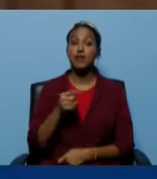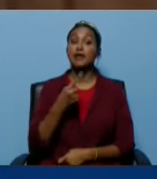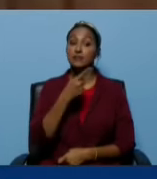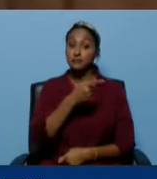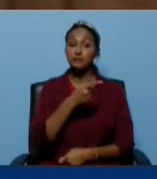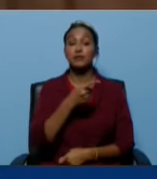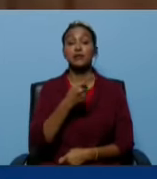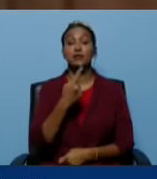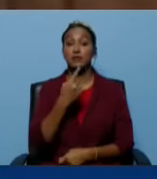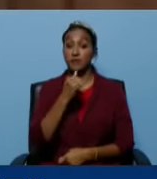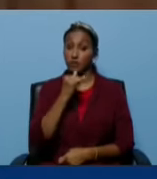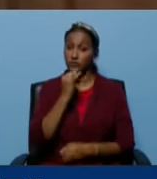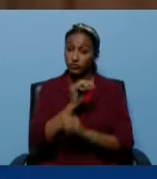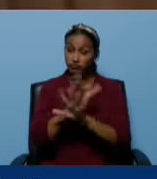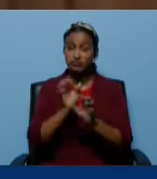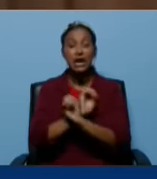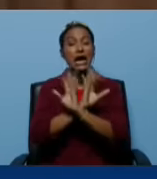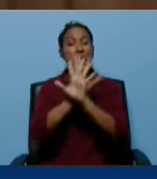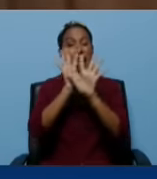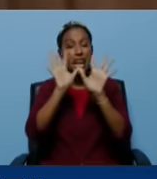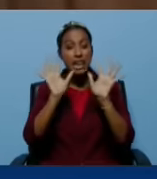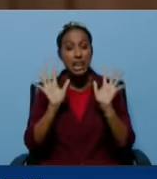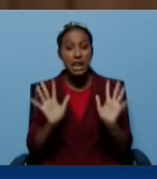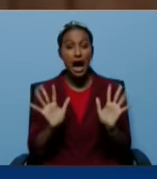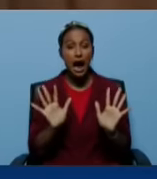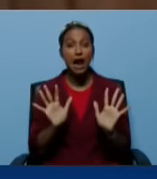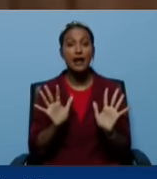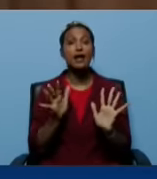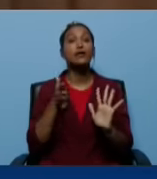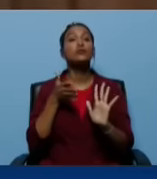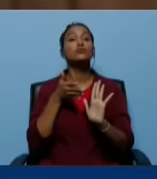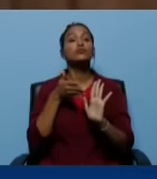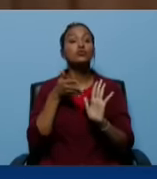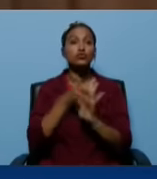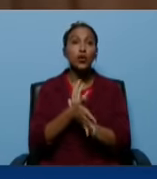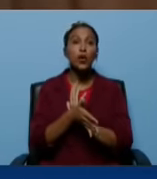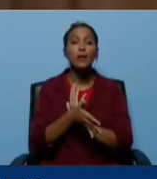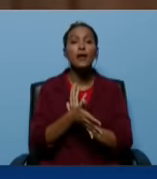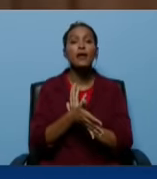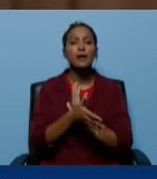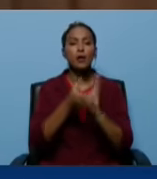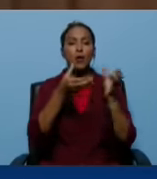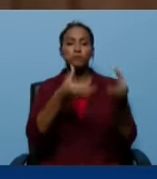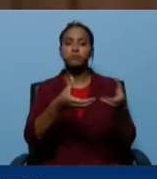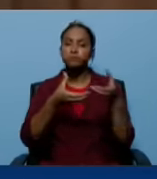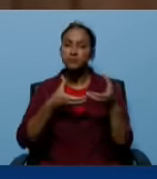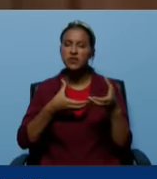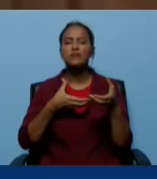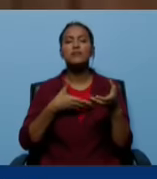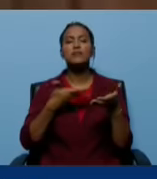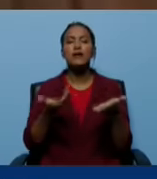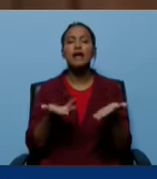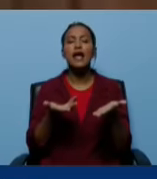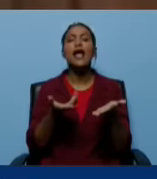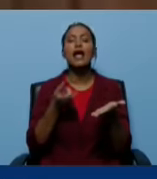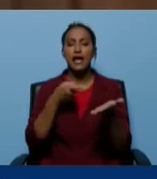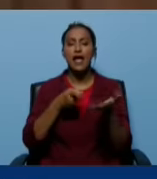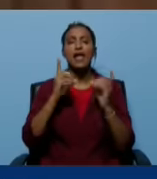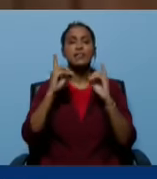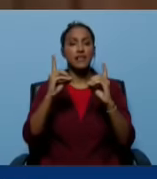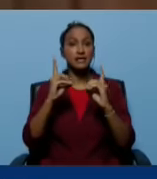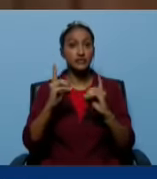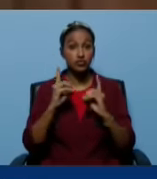e inequívocamente la remisión de dicho dictamen, en donde en uno de sus